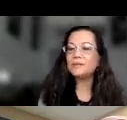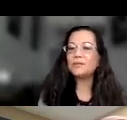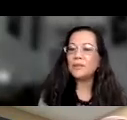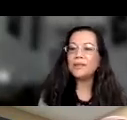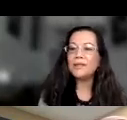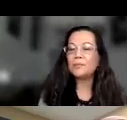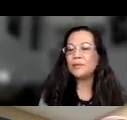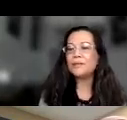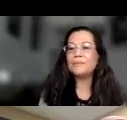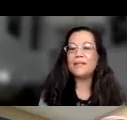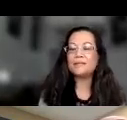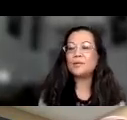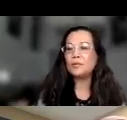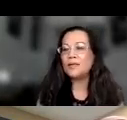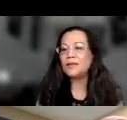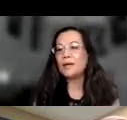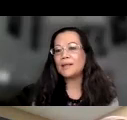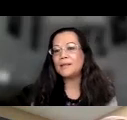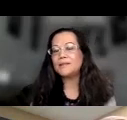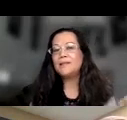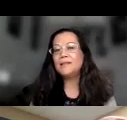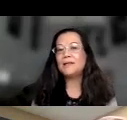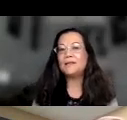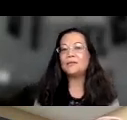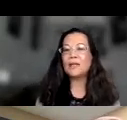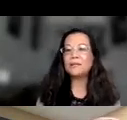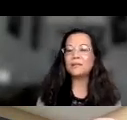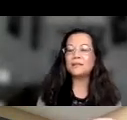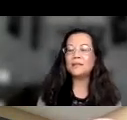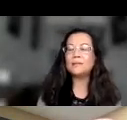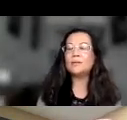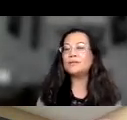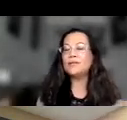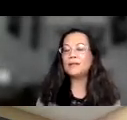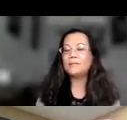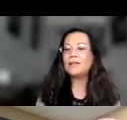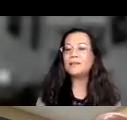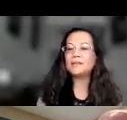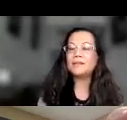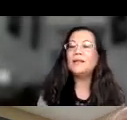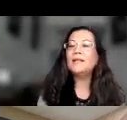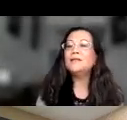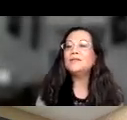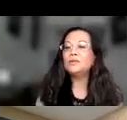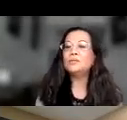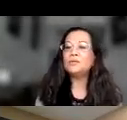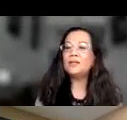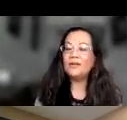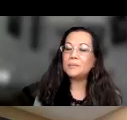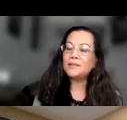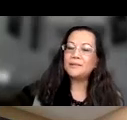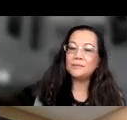2016-2017 una subvención, ya que es instrumental, es muy importante porque de acuerdo con nuestros historiales